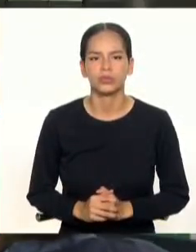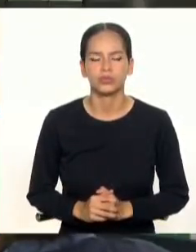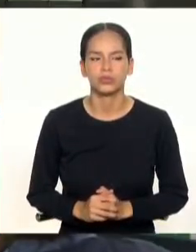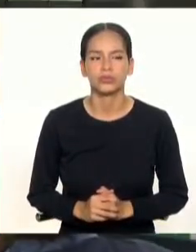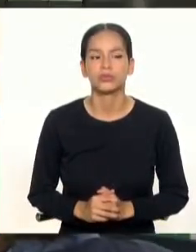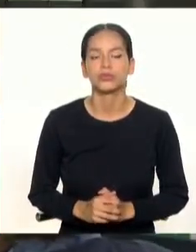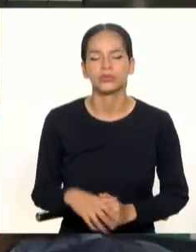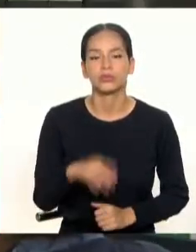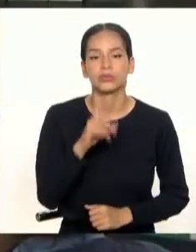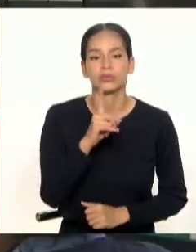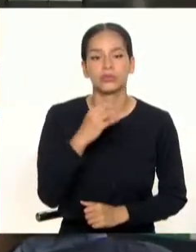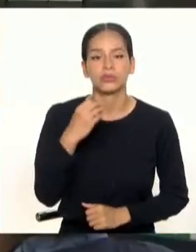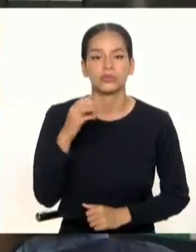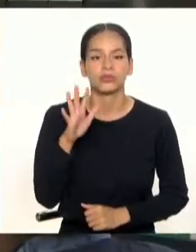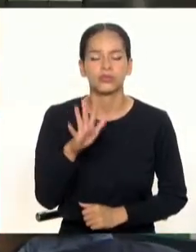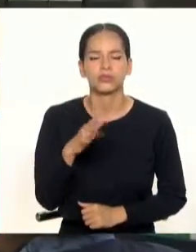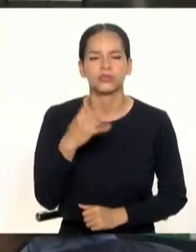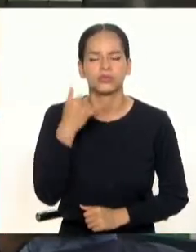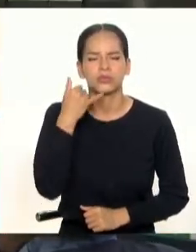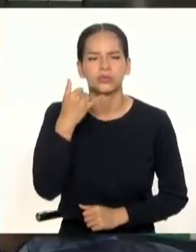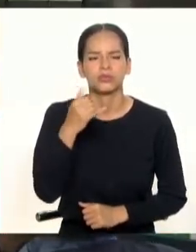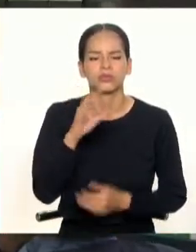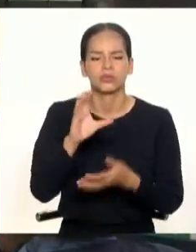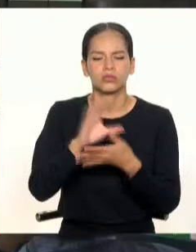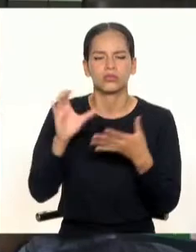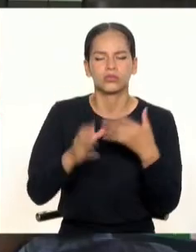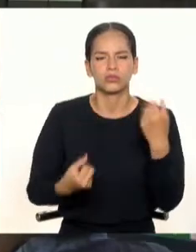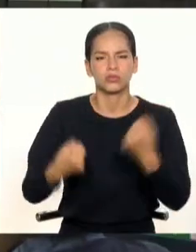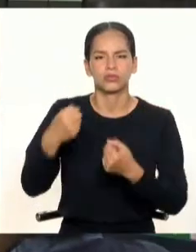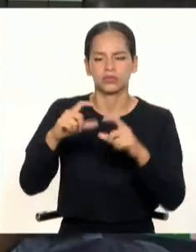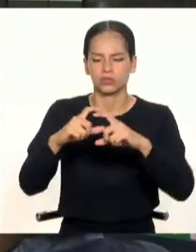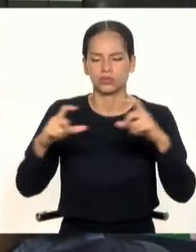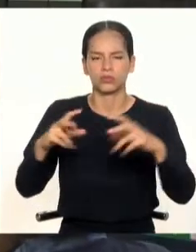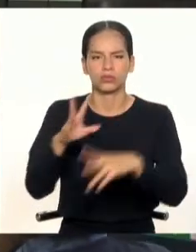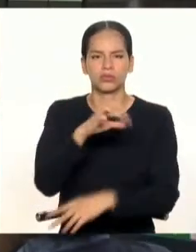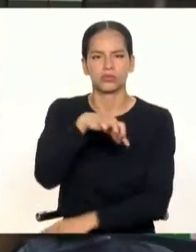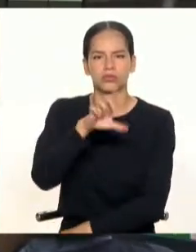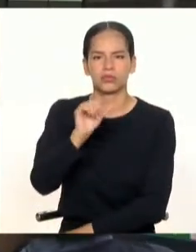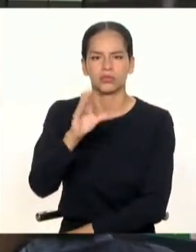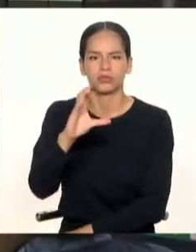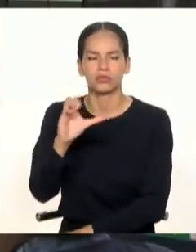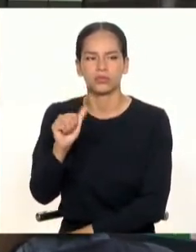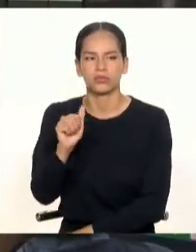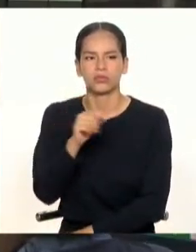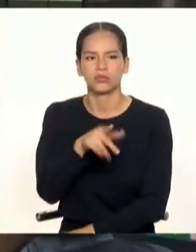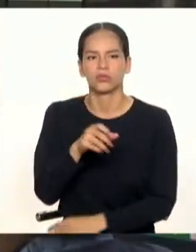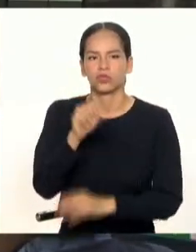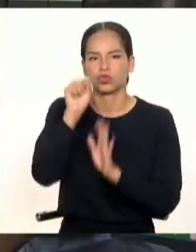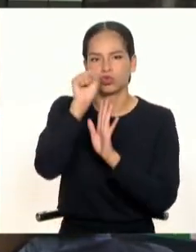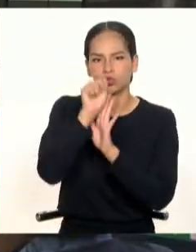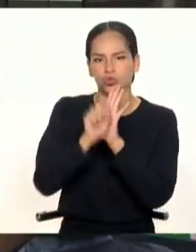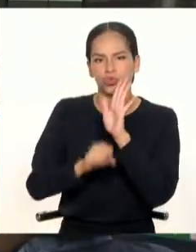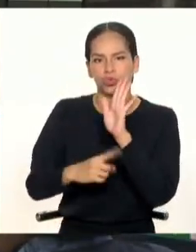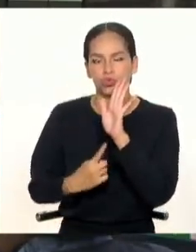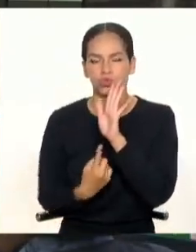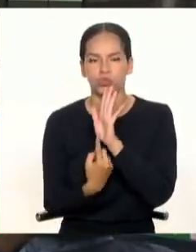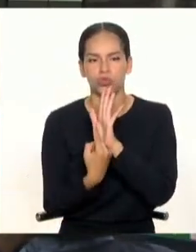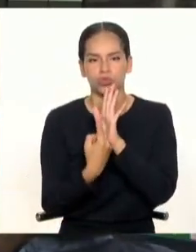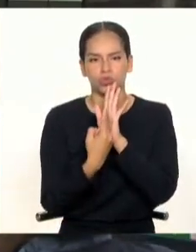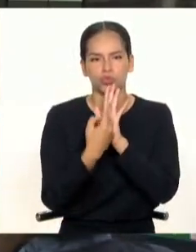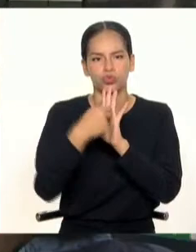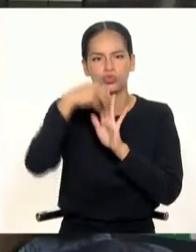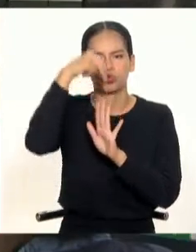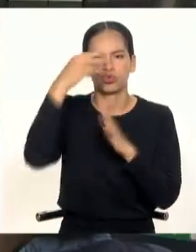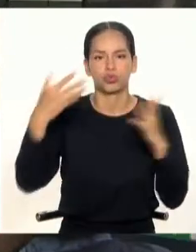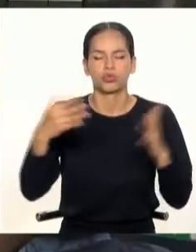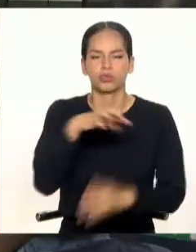El 105 comunica las características del vehículo y la placa que se está trasladando de sur a norte por la Panamericana. Inmediatamente acá se